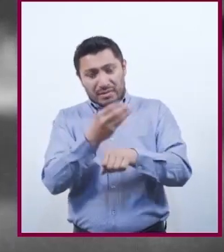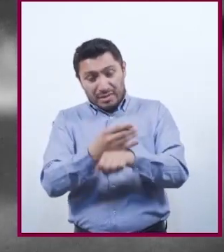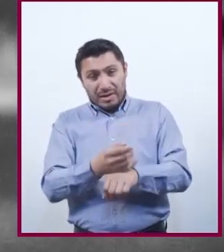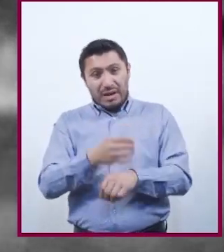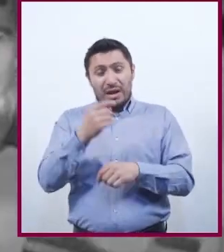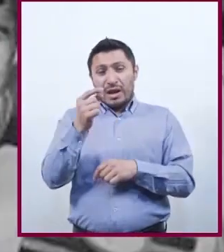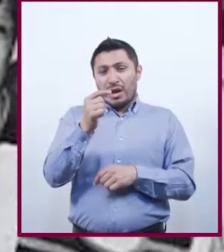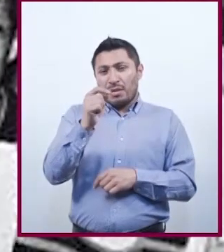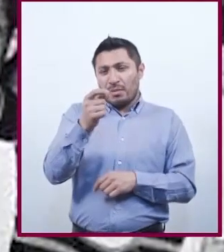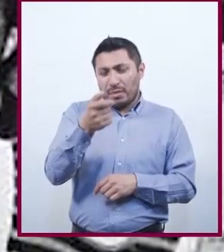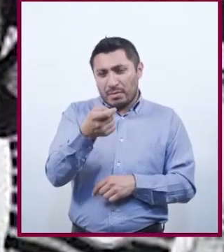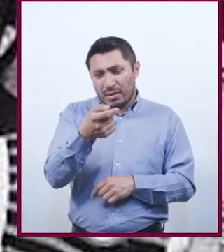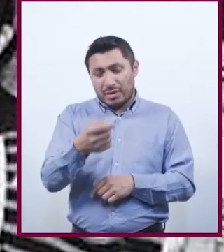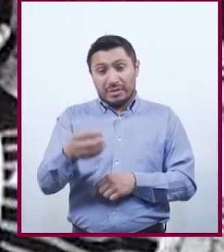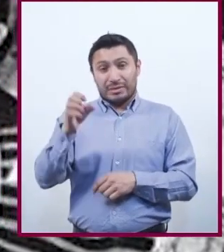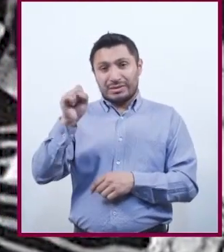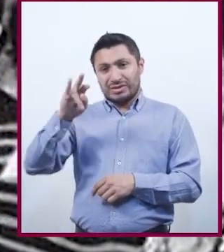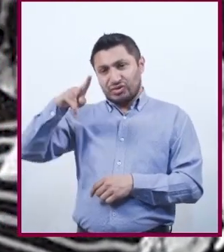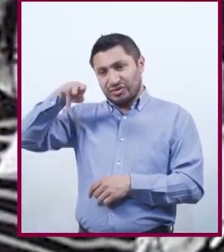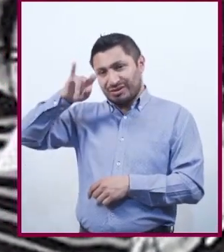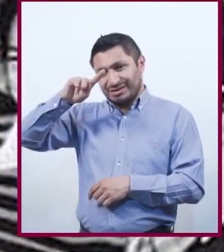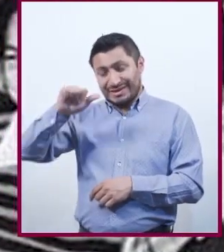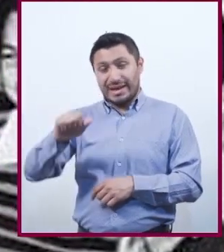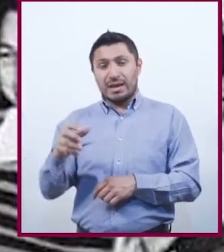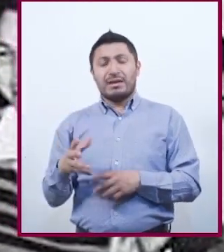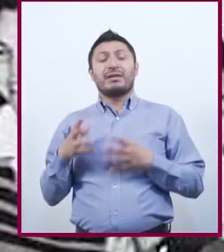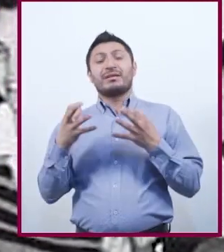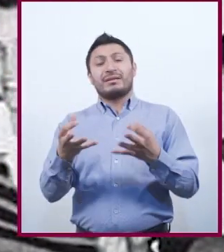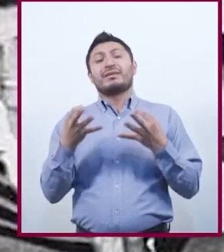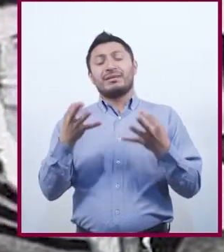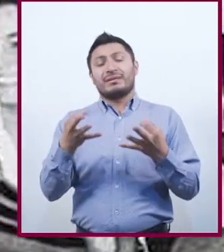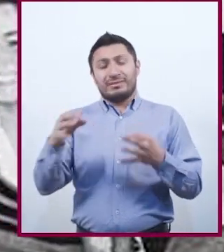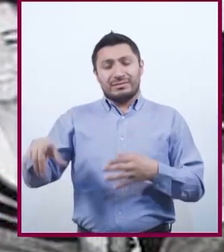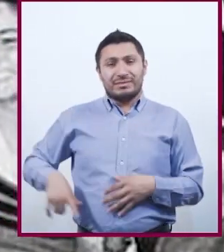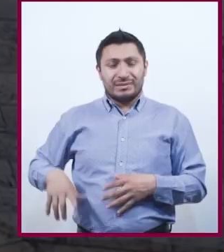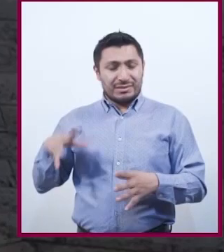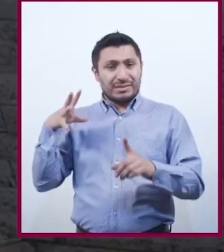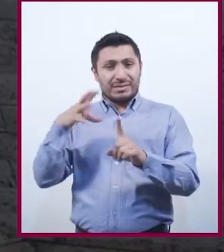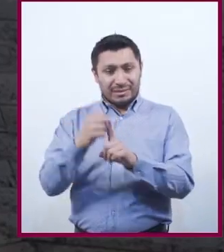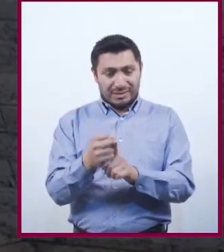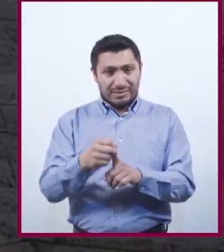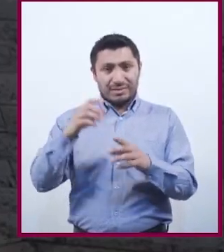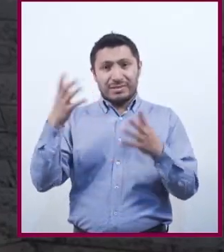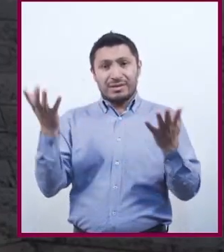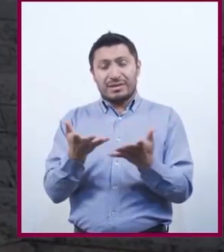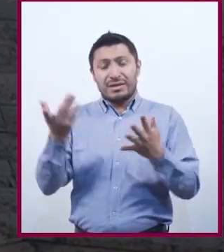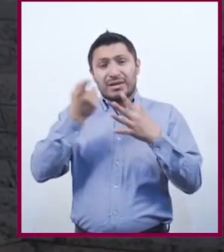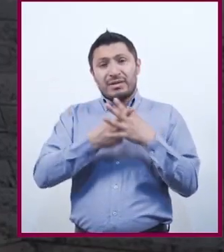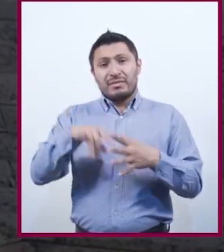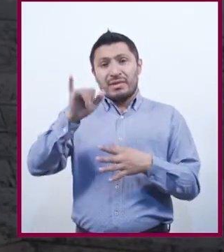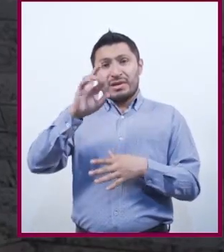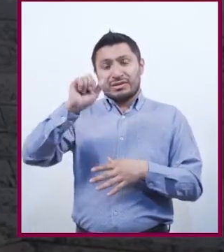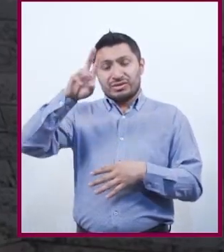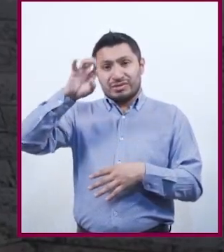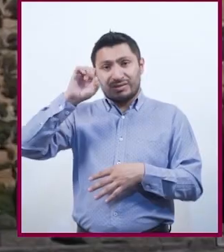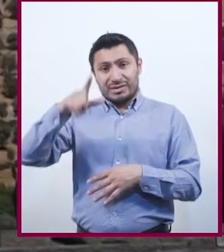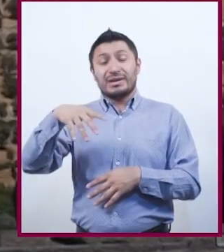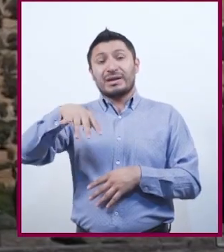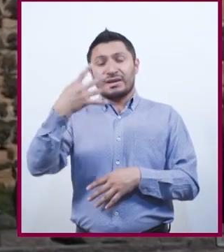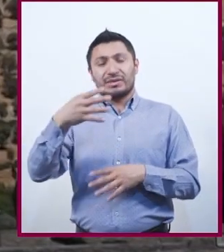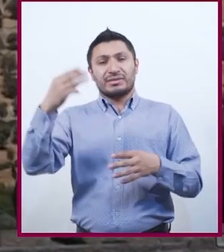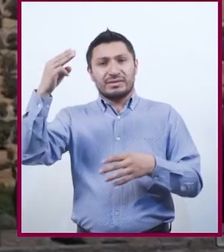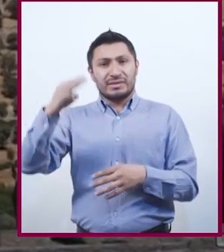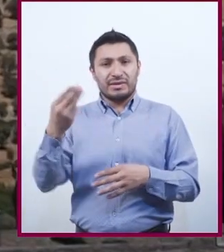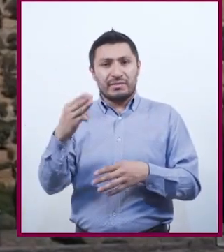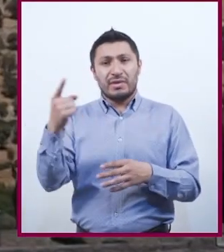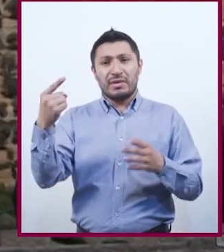de la resolución, los sionistas consiguen su tan anhelado estado. Se funda de esta forma Israel el 14